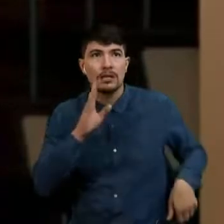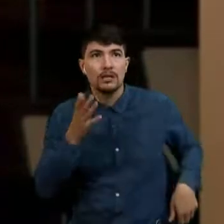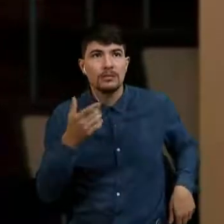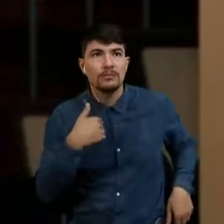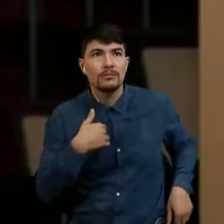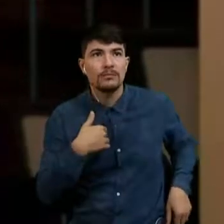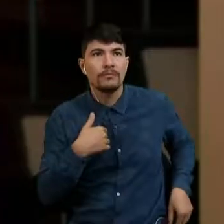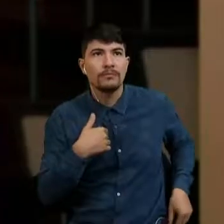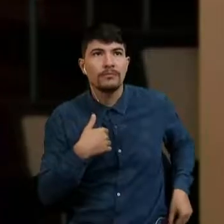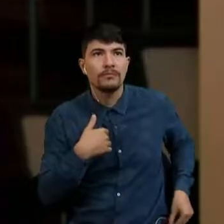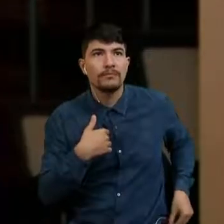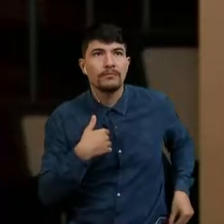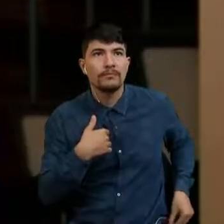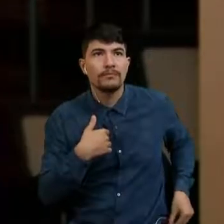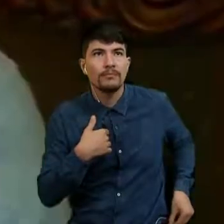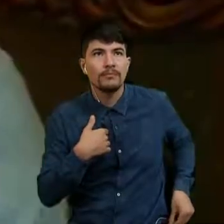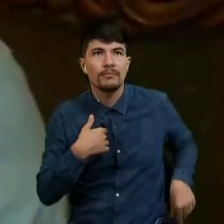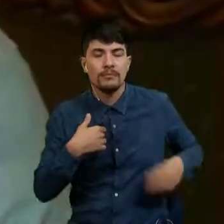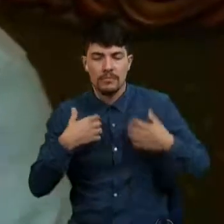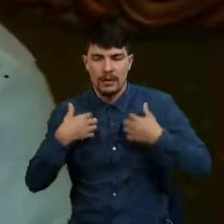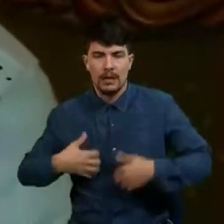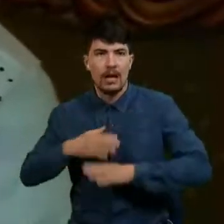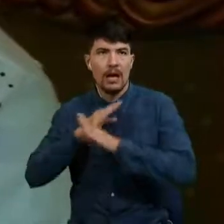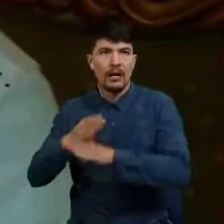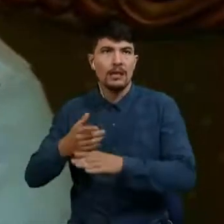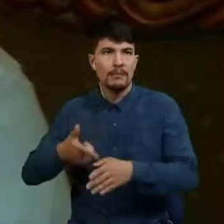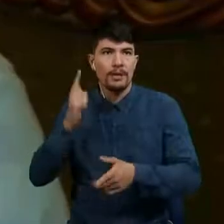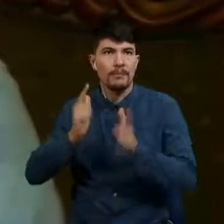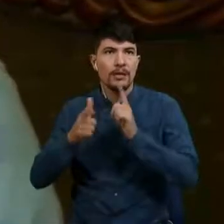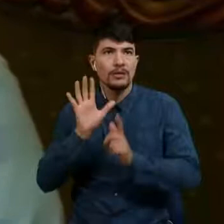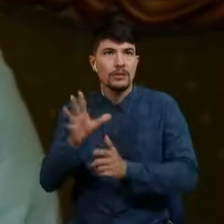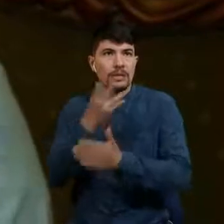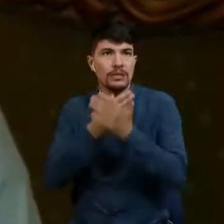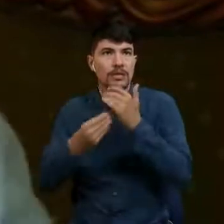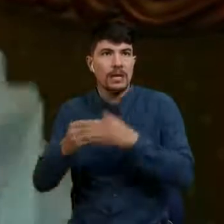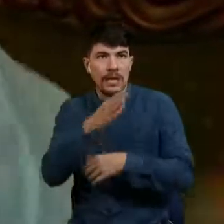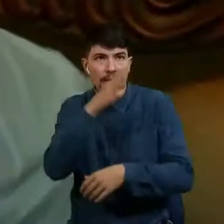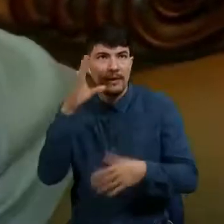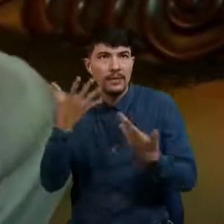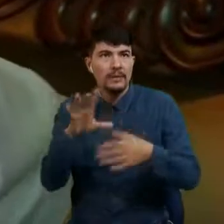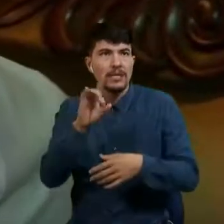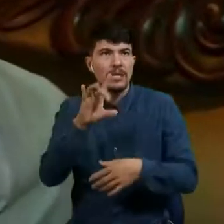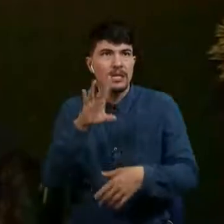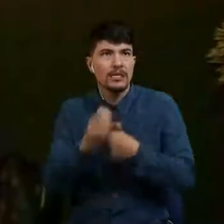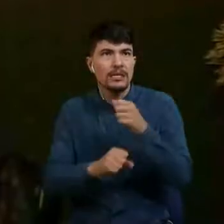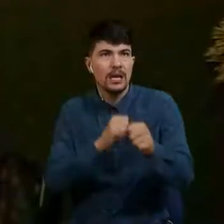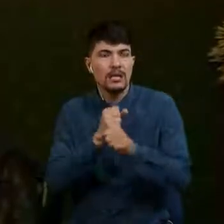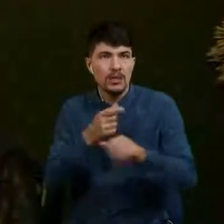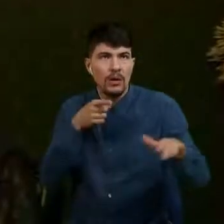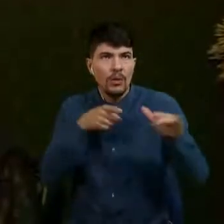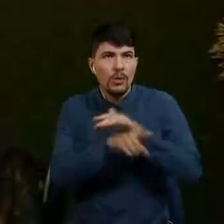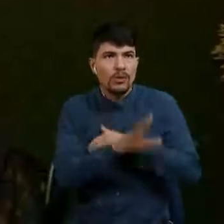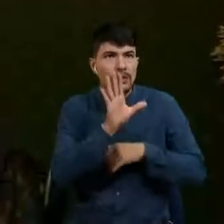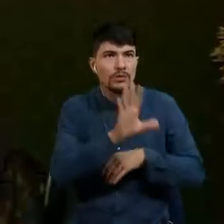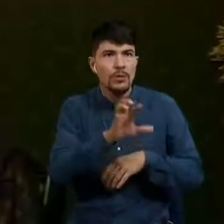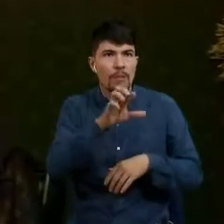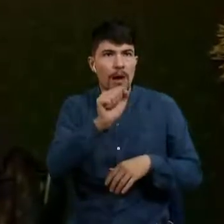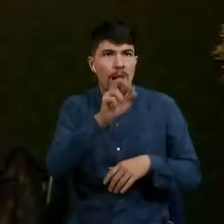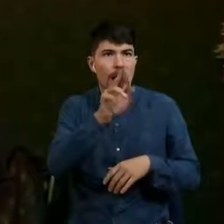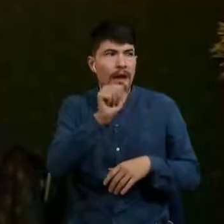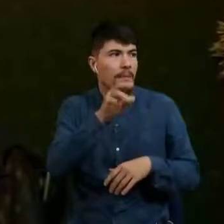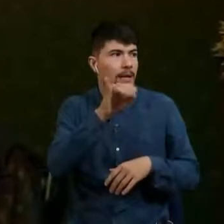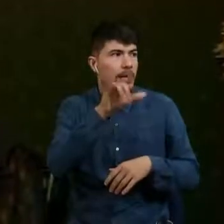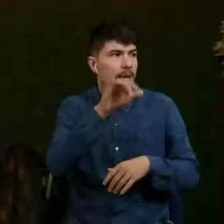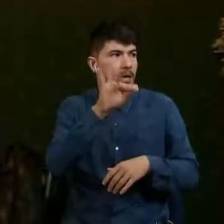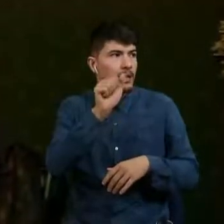es este y de que no sirve de nada sebastián salió de su finca hace un poco más de 15 años huyendo de los paramilitares el